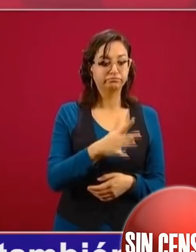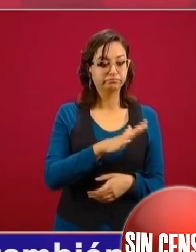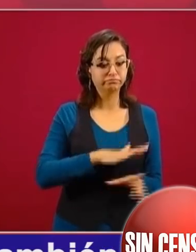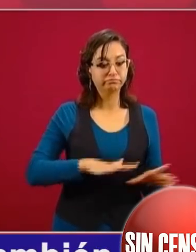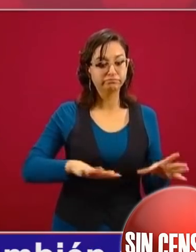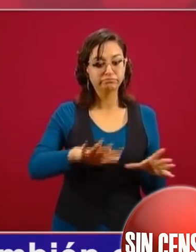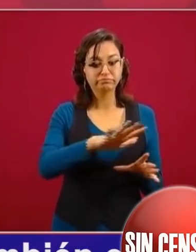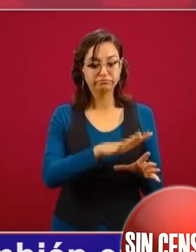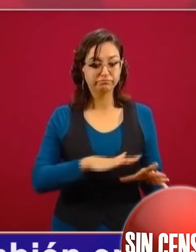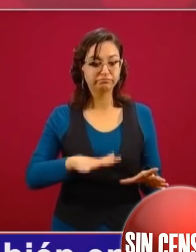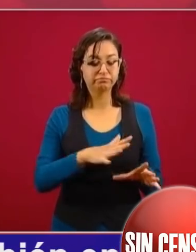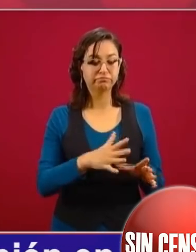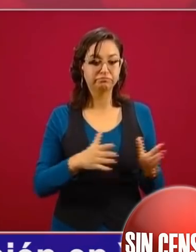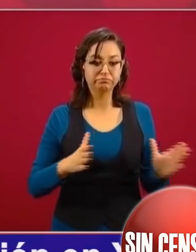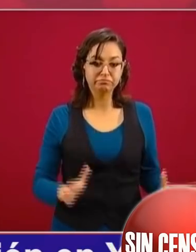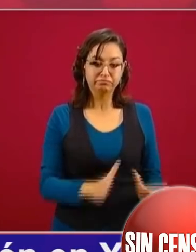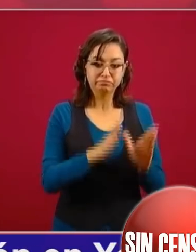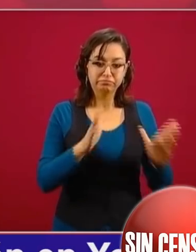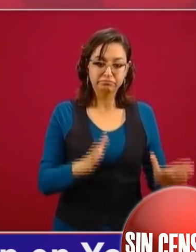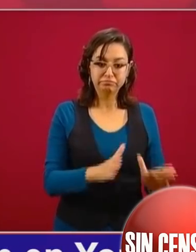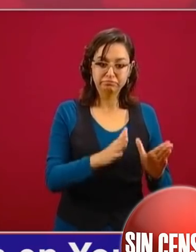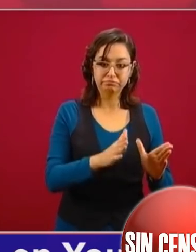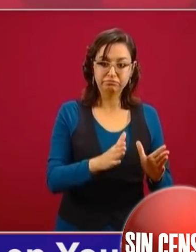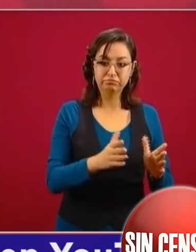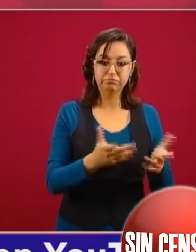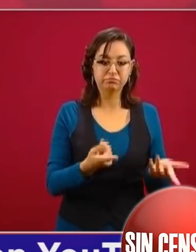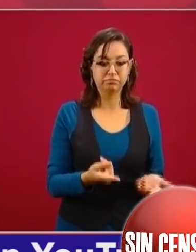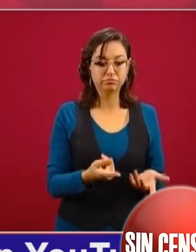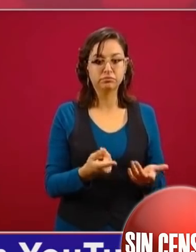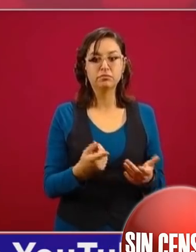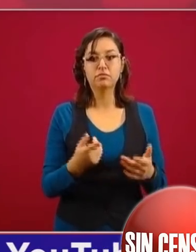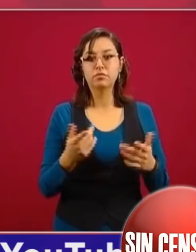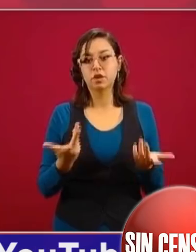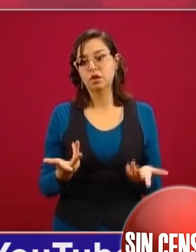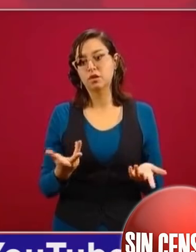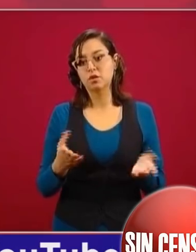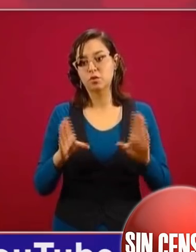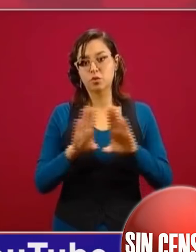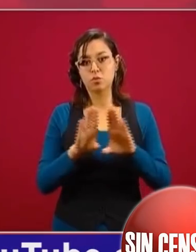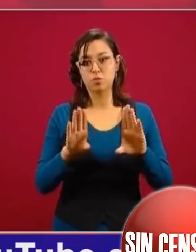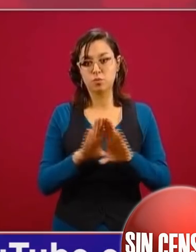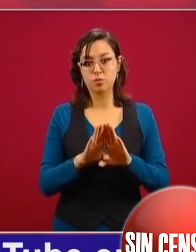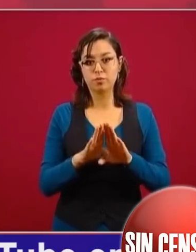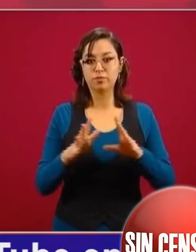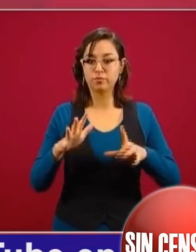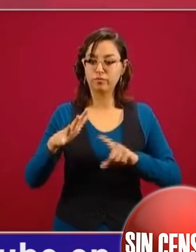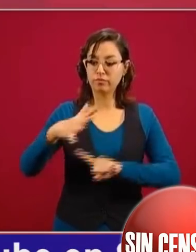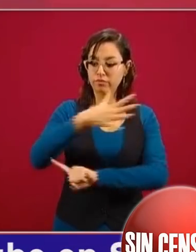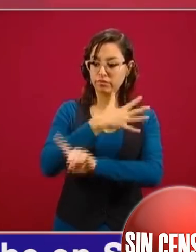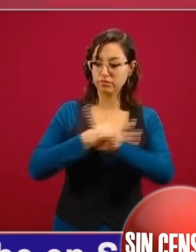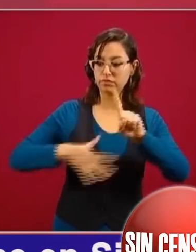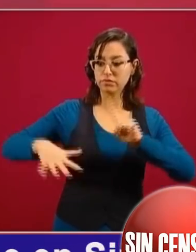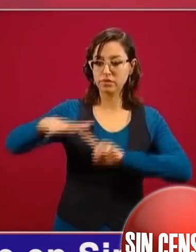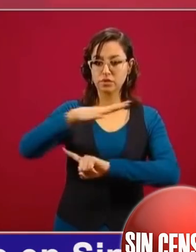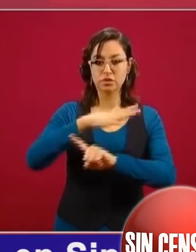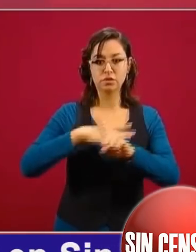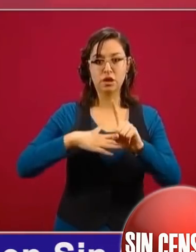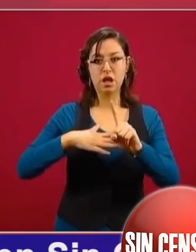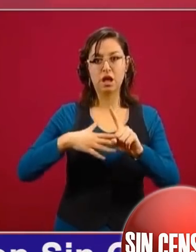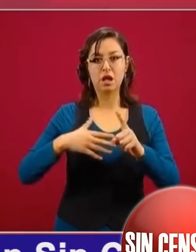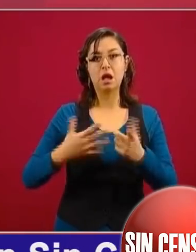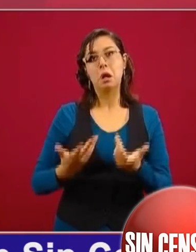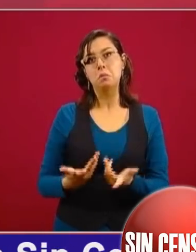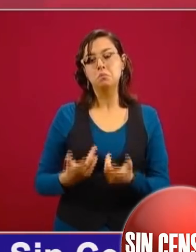de abajo hacia arriba, de abajo de la pirámide social hacia arriba.